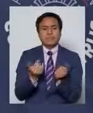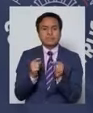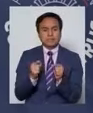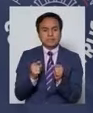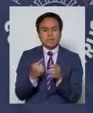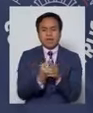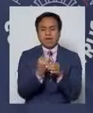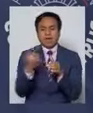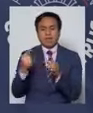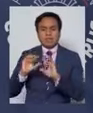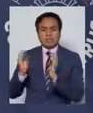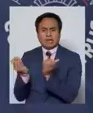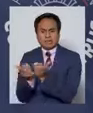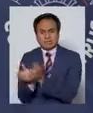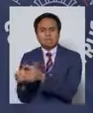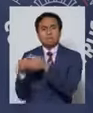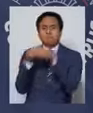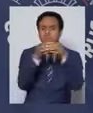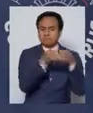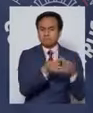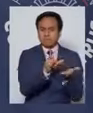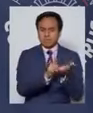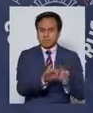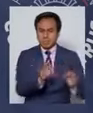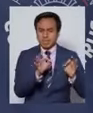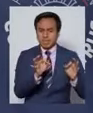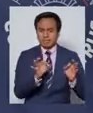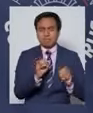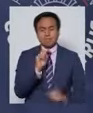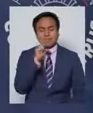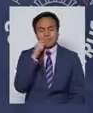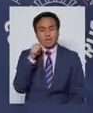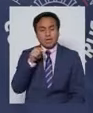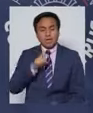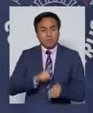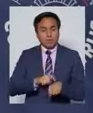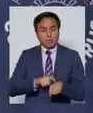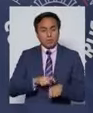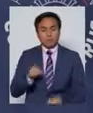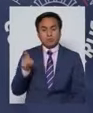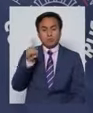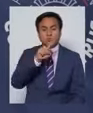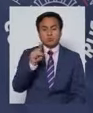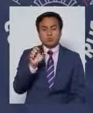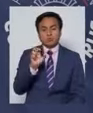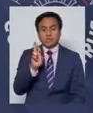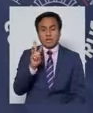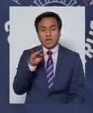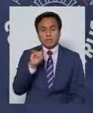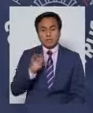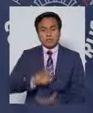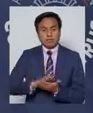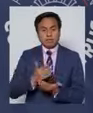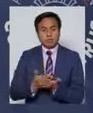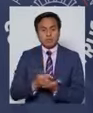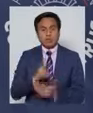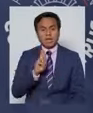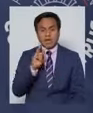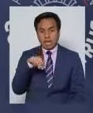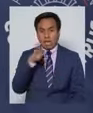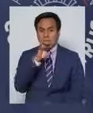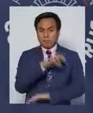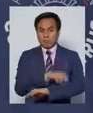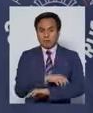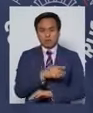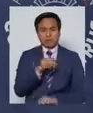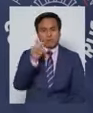ser aisladas y trasladarlas a una residencia sanitaria. En este momento, la Seremi de Salud de la Región Metropolitana, por el haber